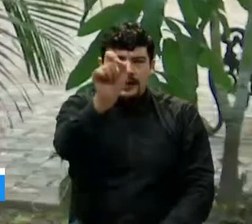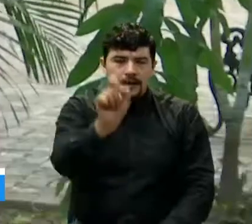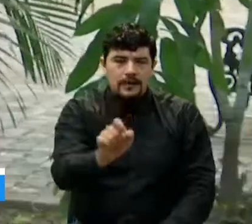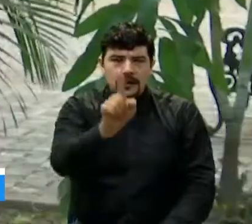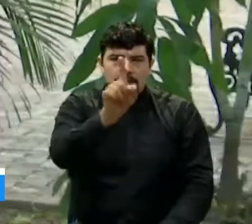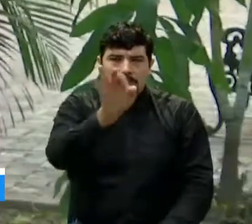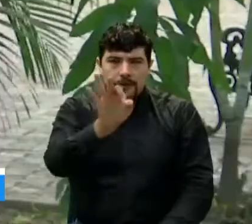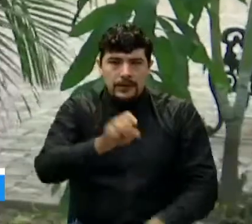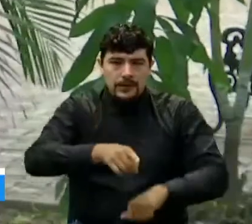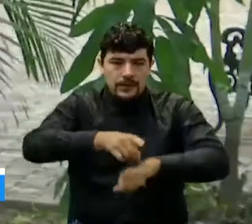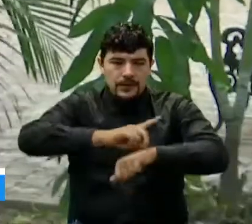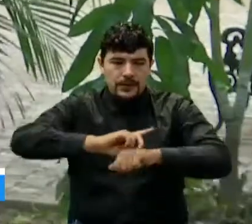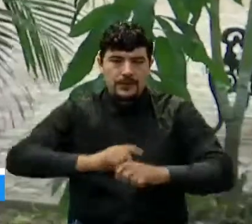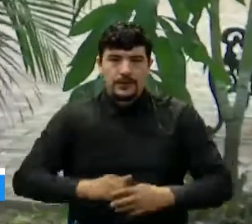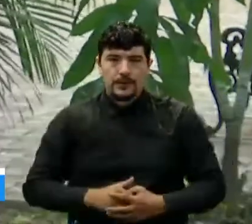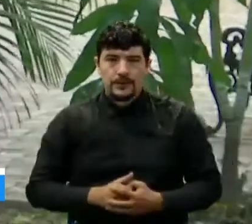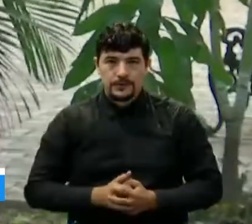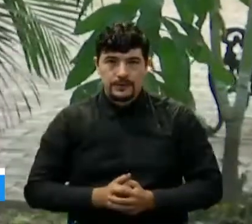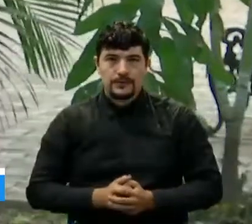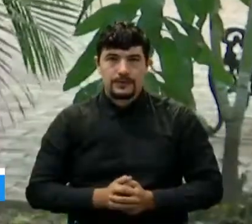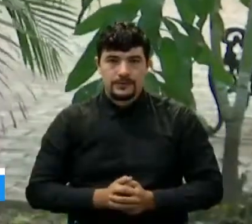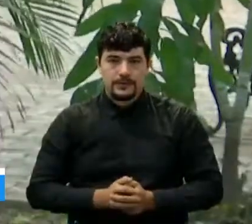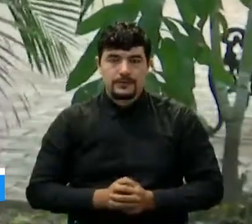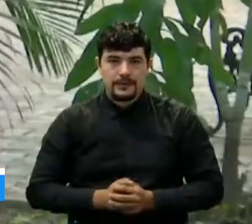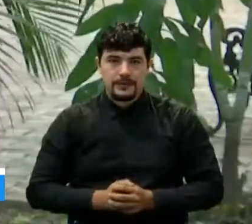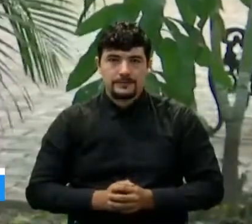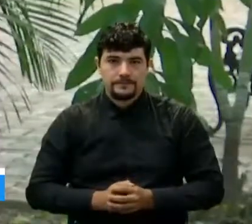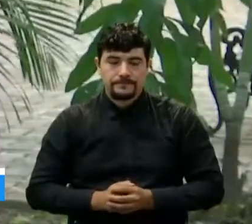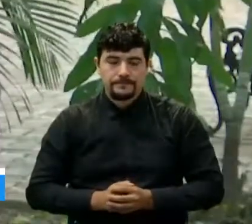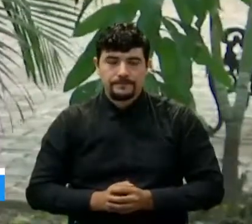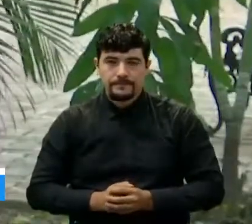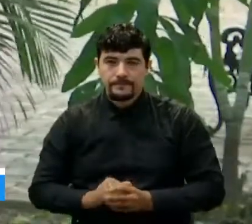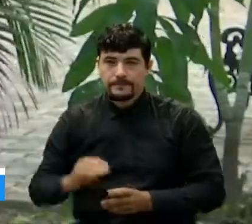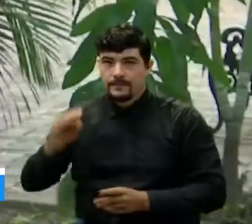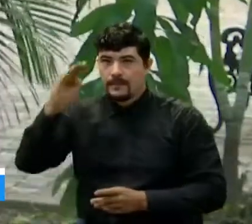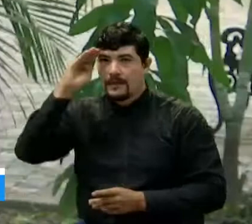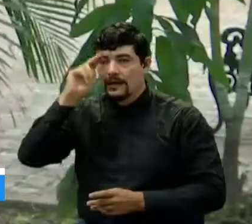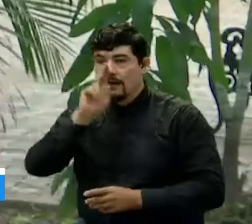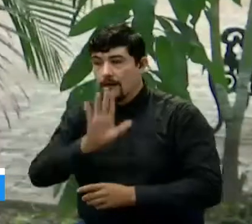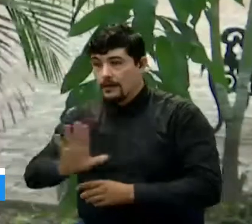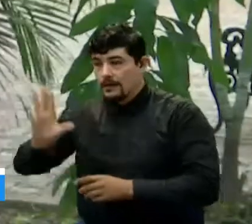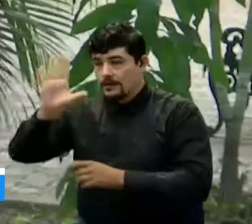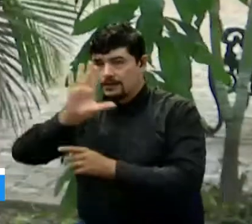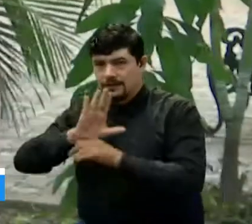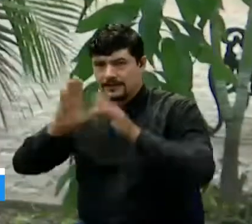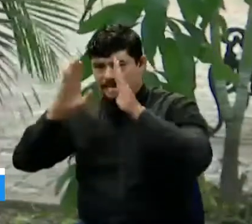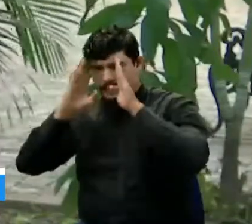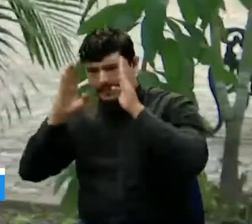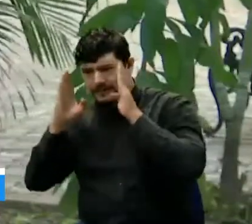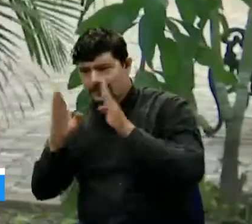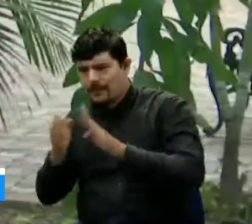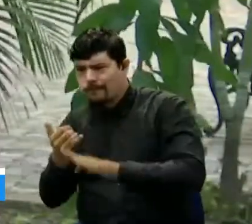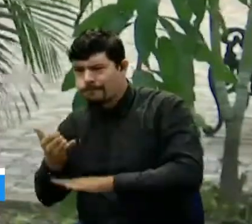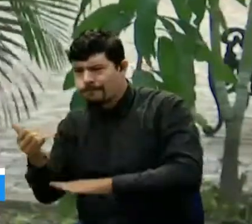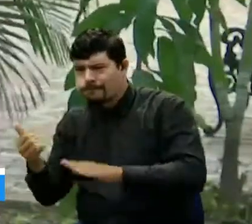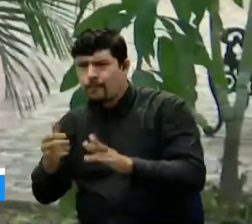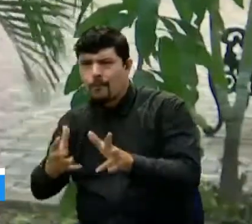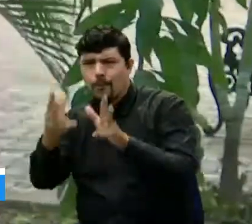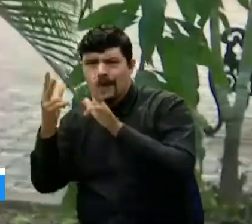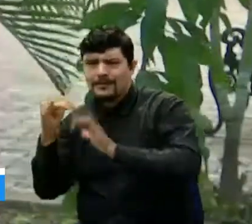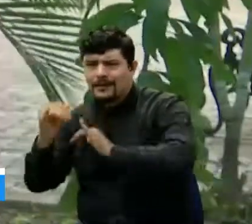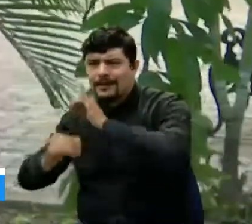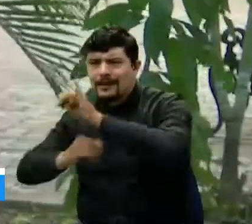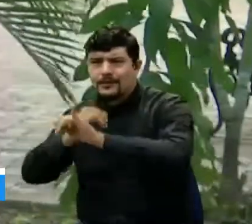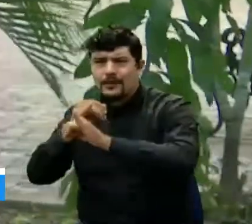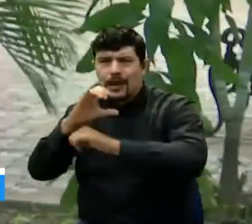Mire, y las autoridades también están alerta en la zona de frontera debido al aumento de hechos delincuenciales, pues también han anunciado un pie de fuerza para